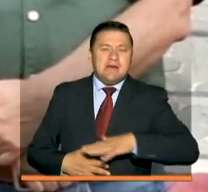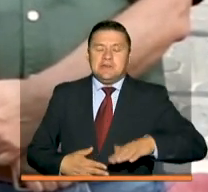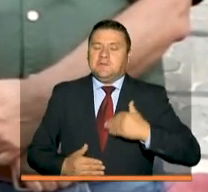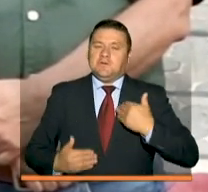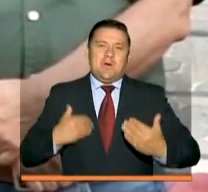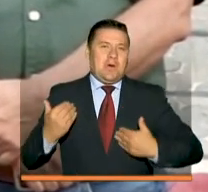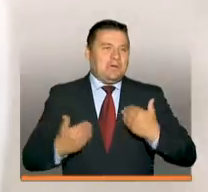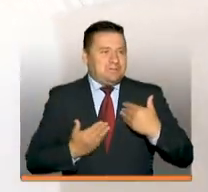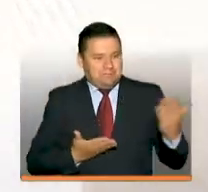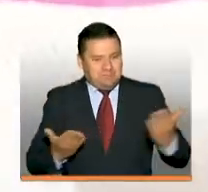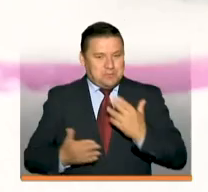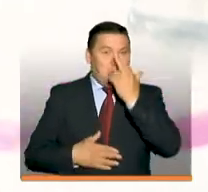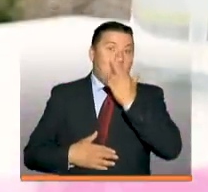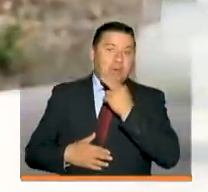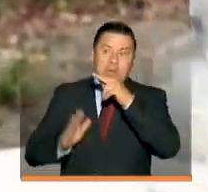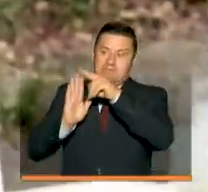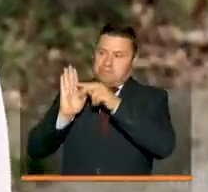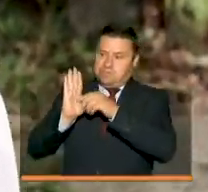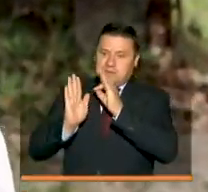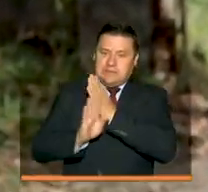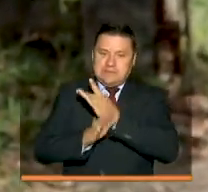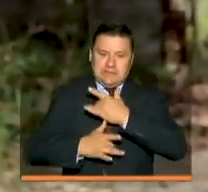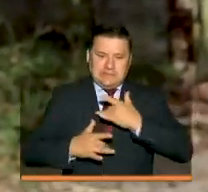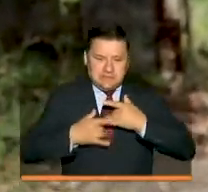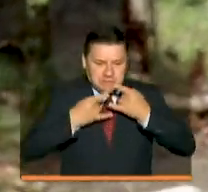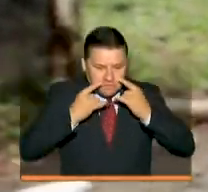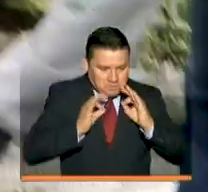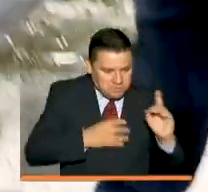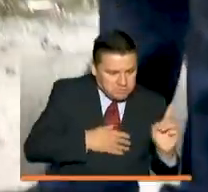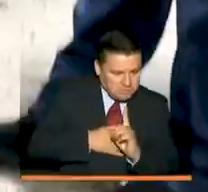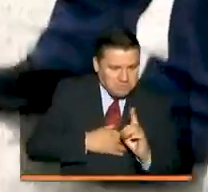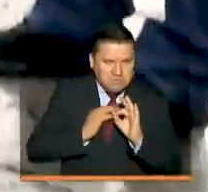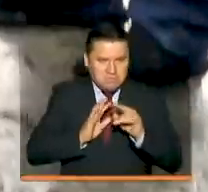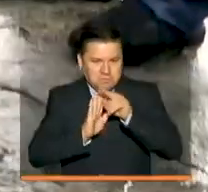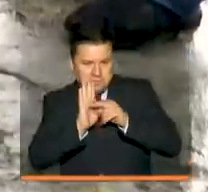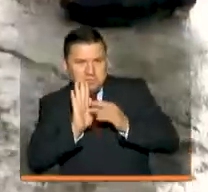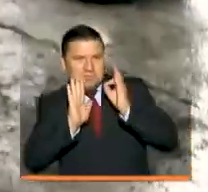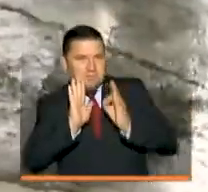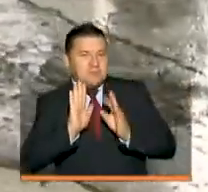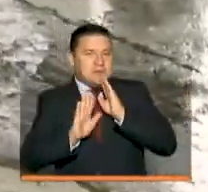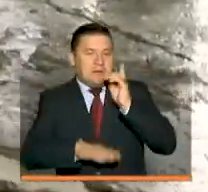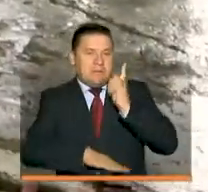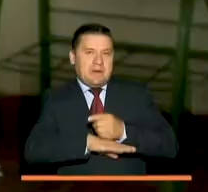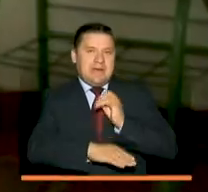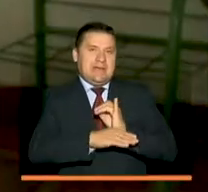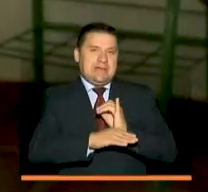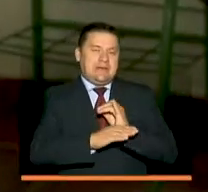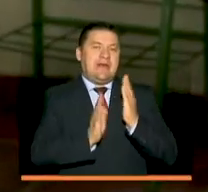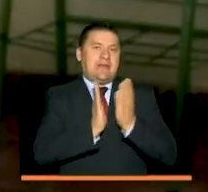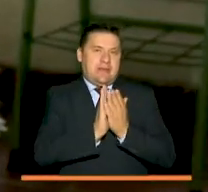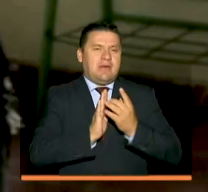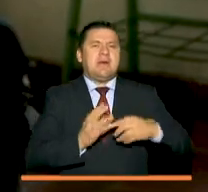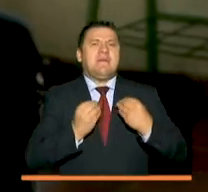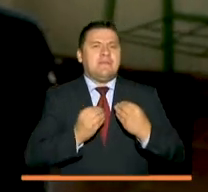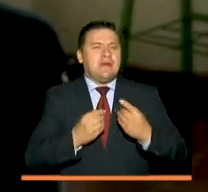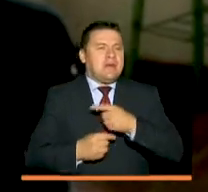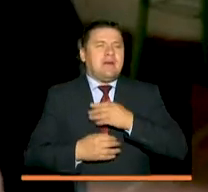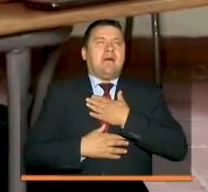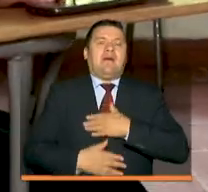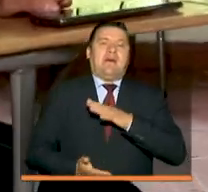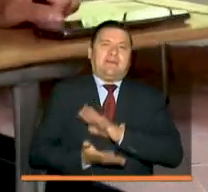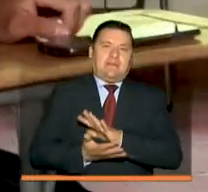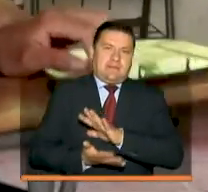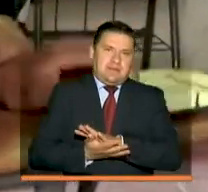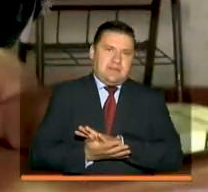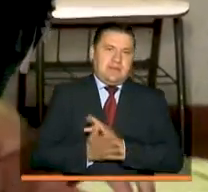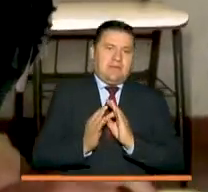muy contentos cumpliendo todos los protocolos de bioseguridad establecidos por la institución educativa para dar esa tranquilidad